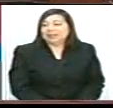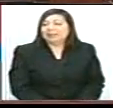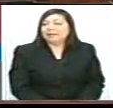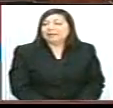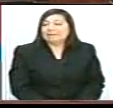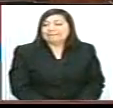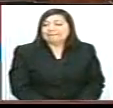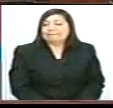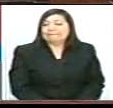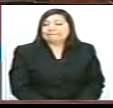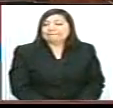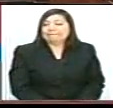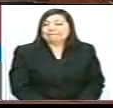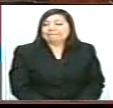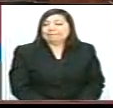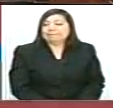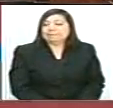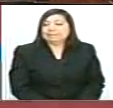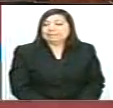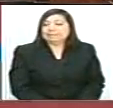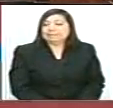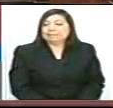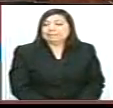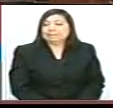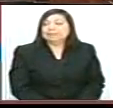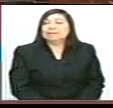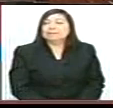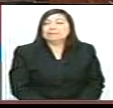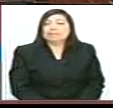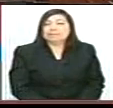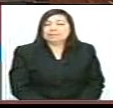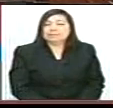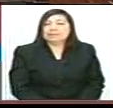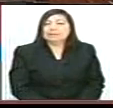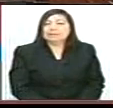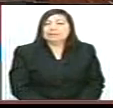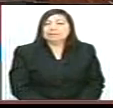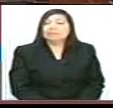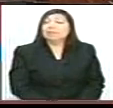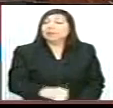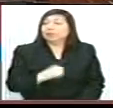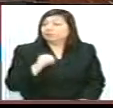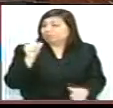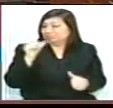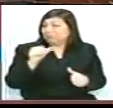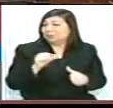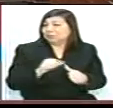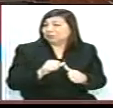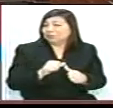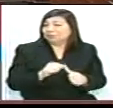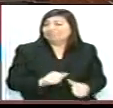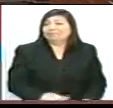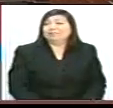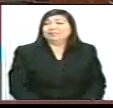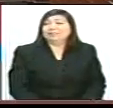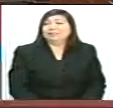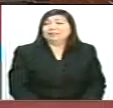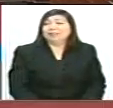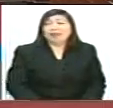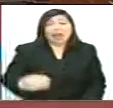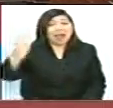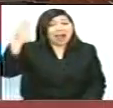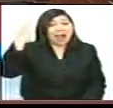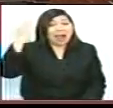La interrupción al congresista Arce. Gracias, presidenta. Yo recuerdo bien que el partido